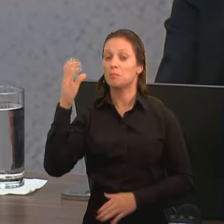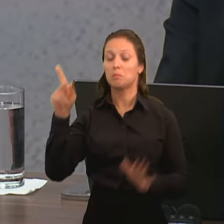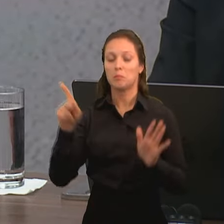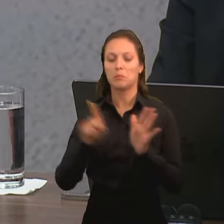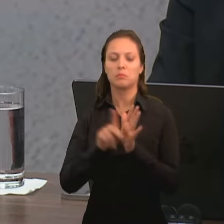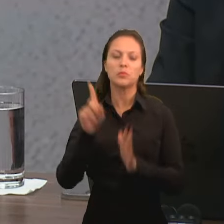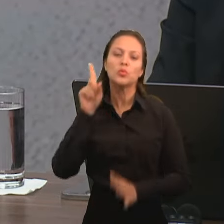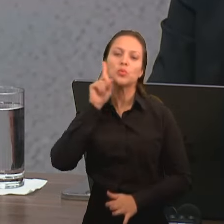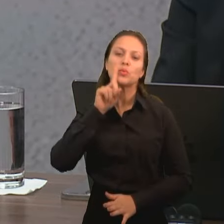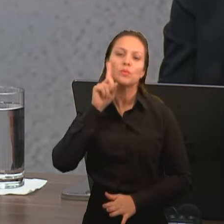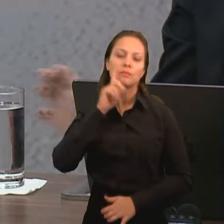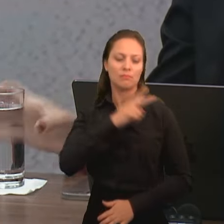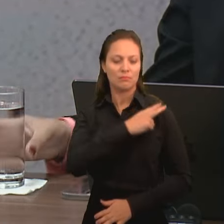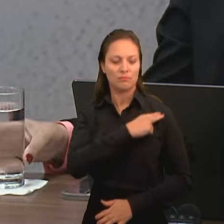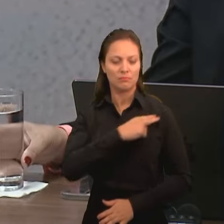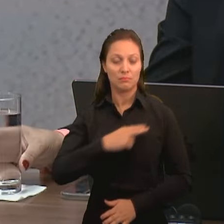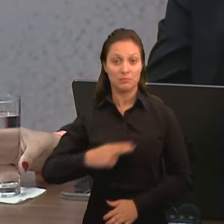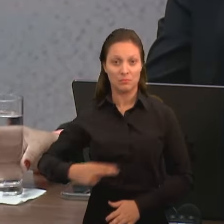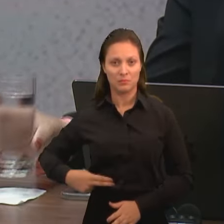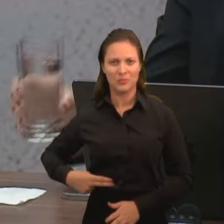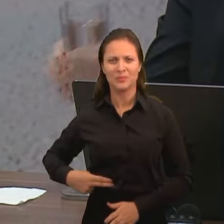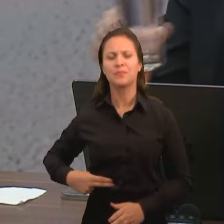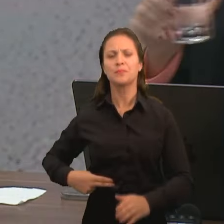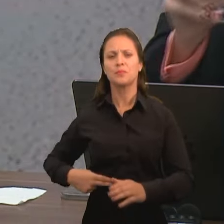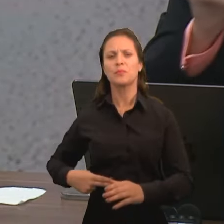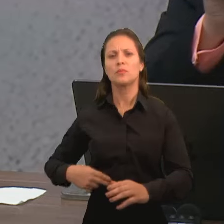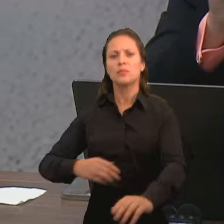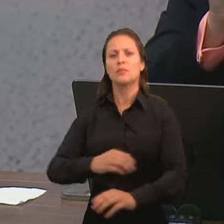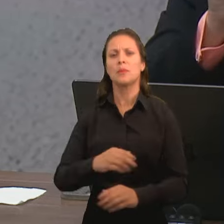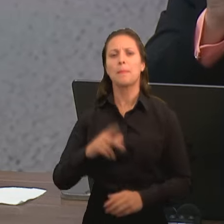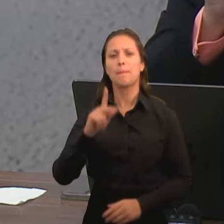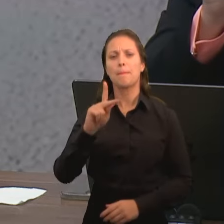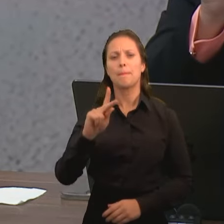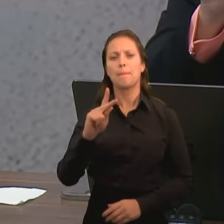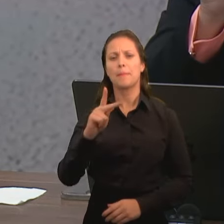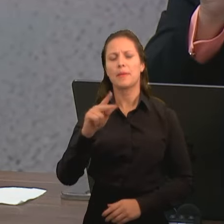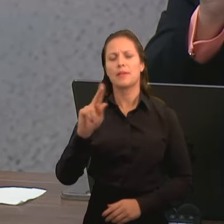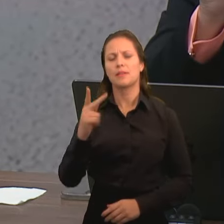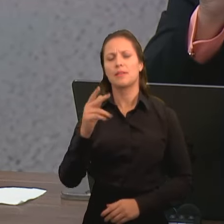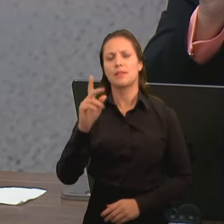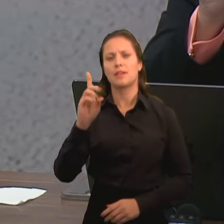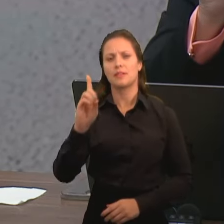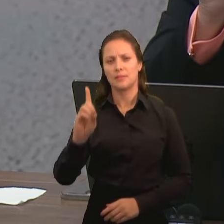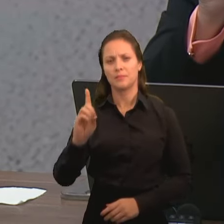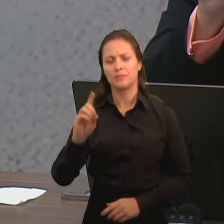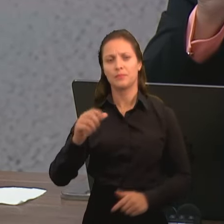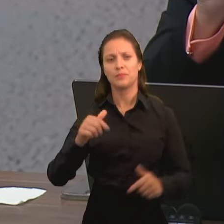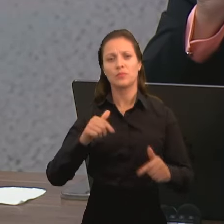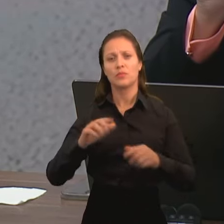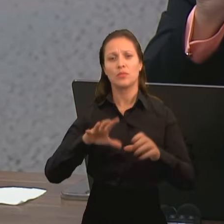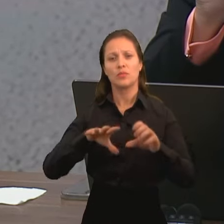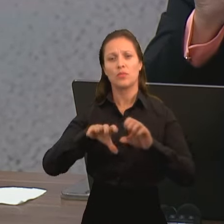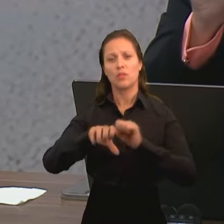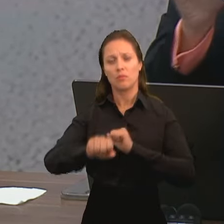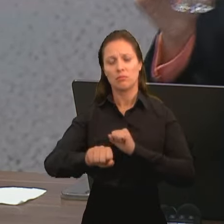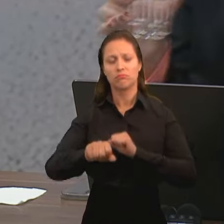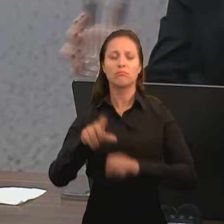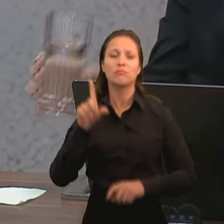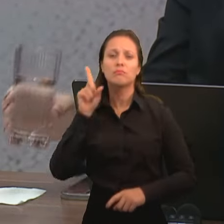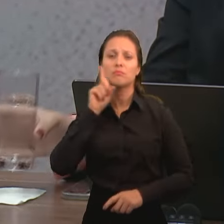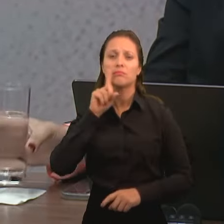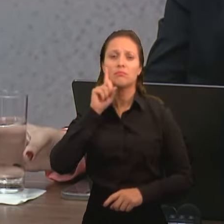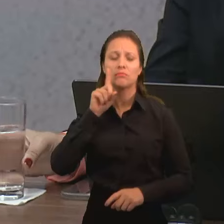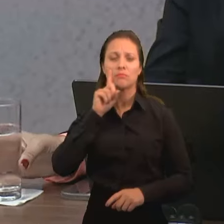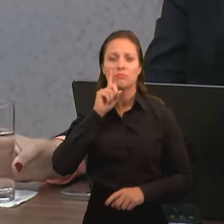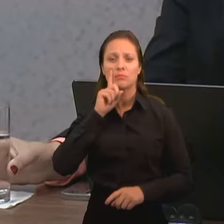Ingeniería y Ciencias Aplicadas en la Universidad de Harvard. Tuvo su PhD en Ciencias de Computación